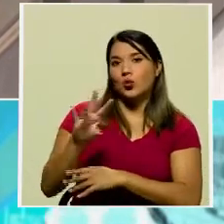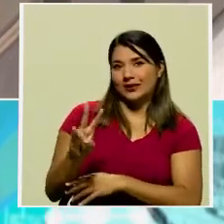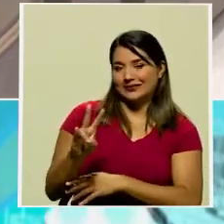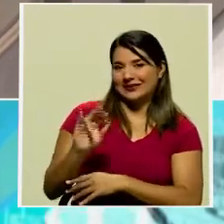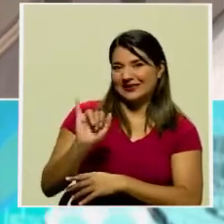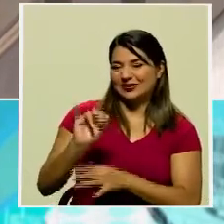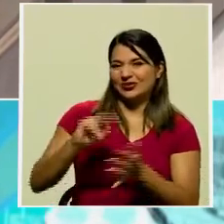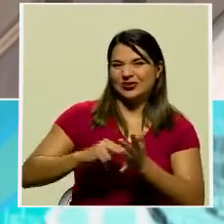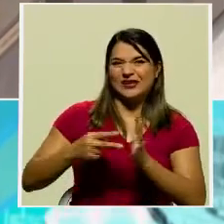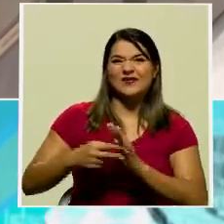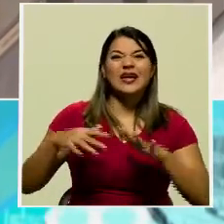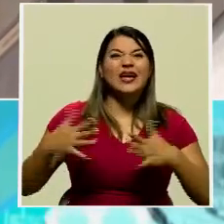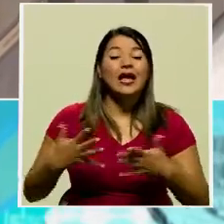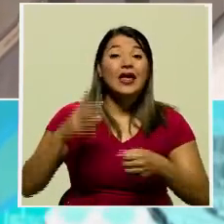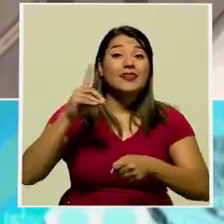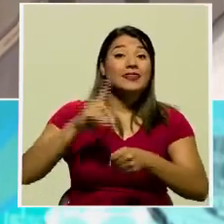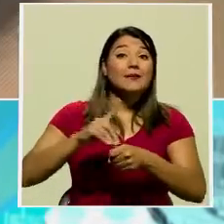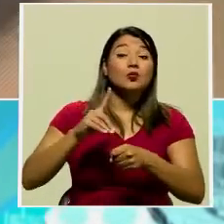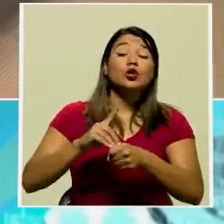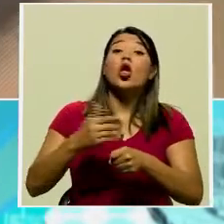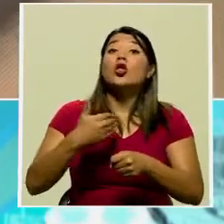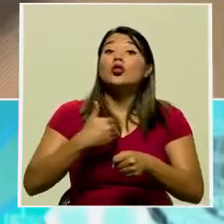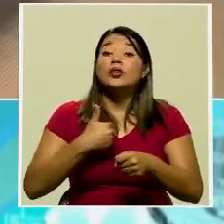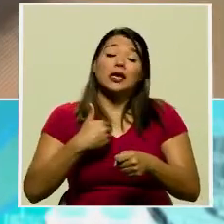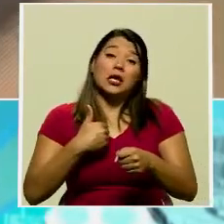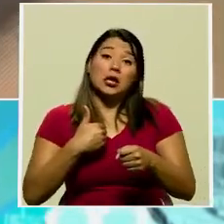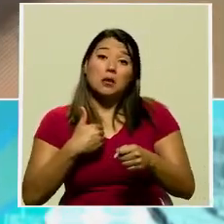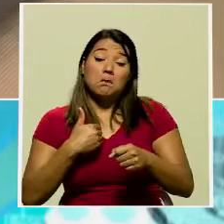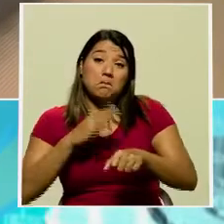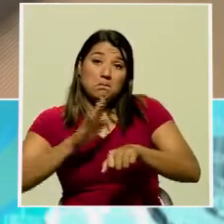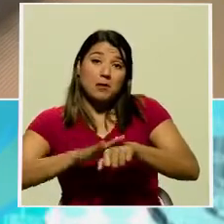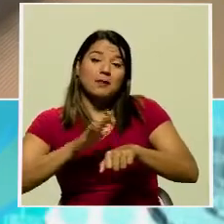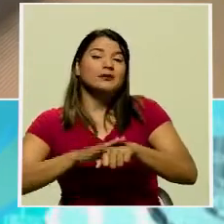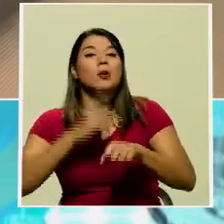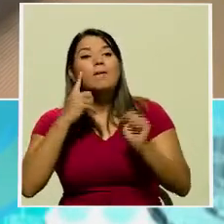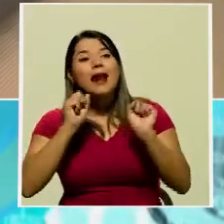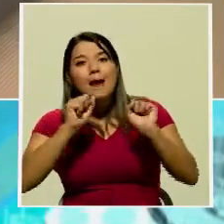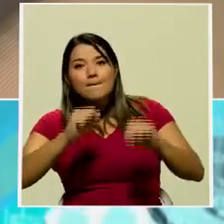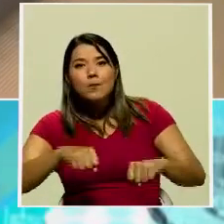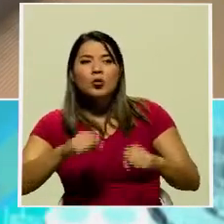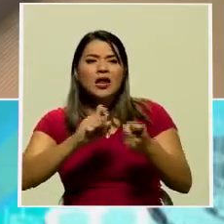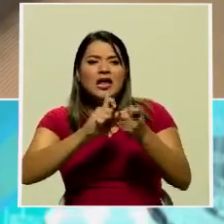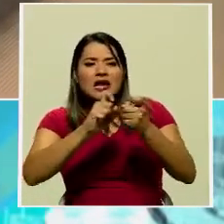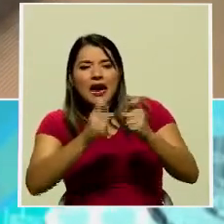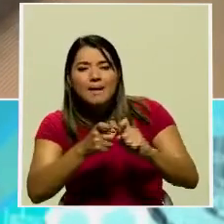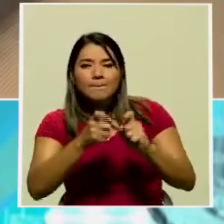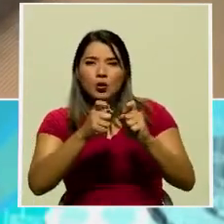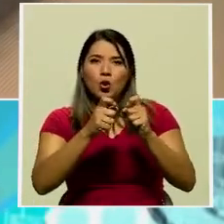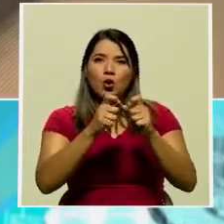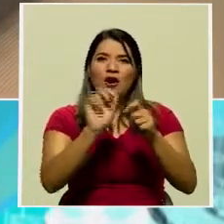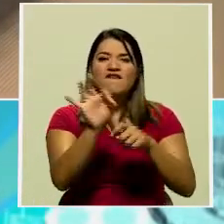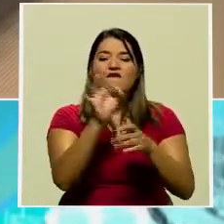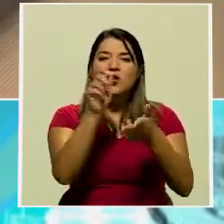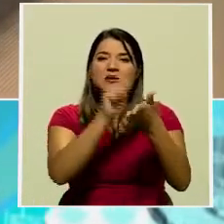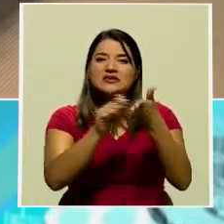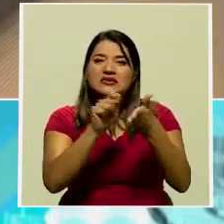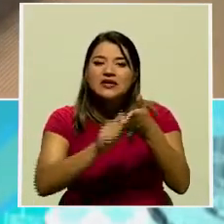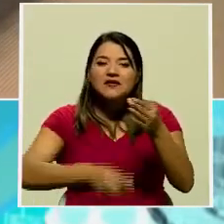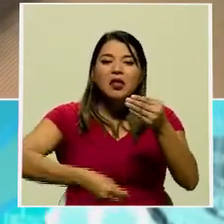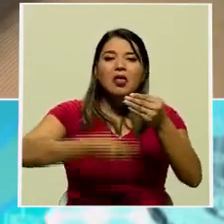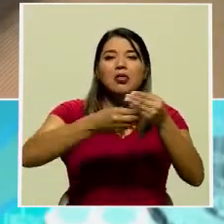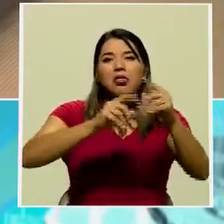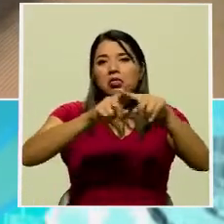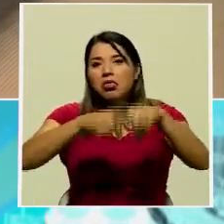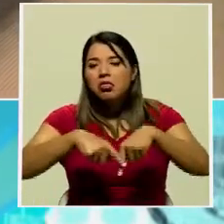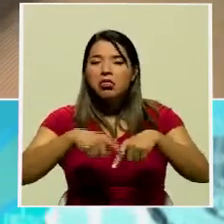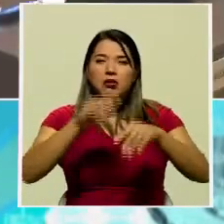donde los diputados tienen esta posibilidad de pues corregir el texto, agregar, quitar, y bueno, así